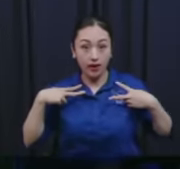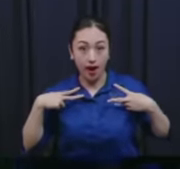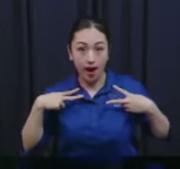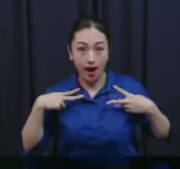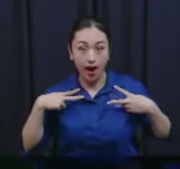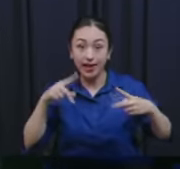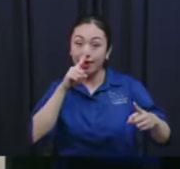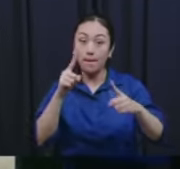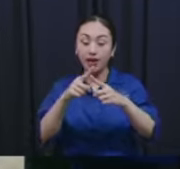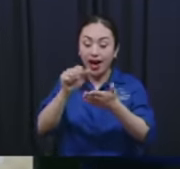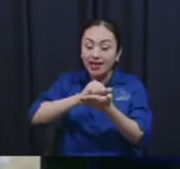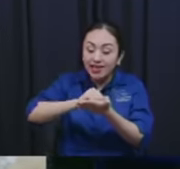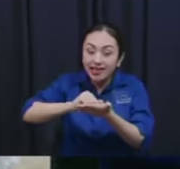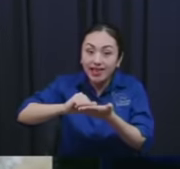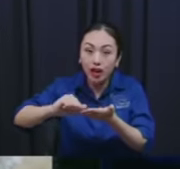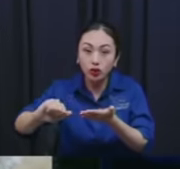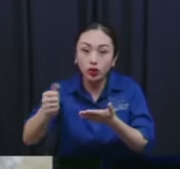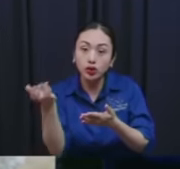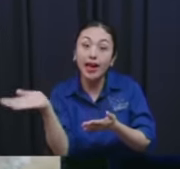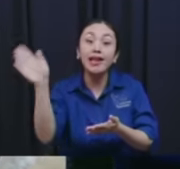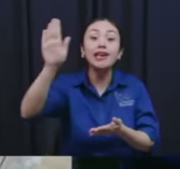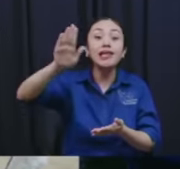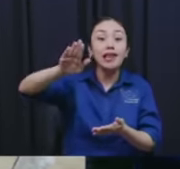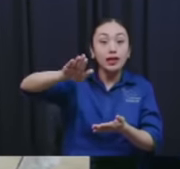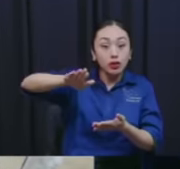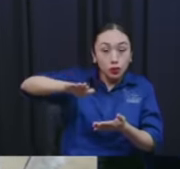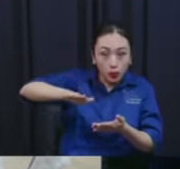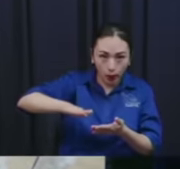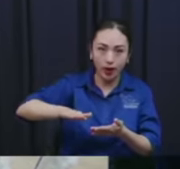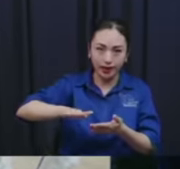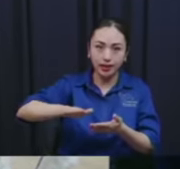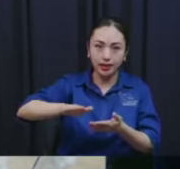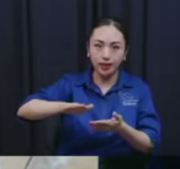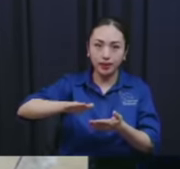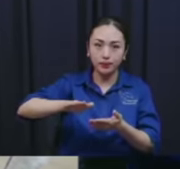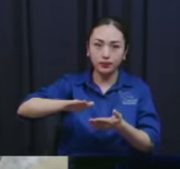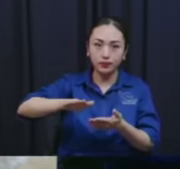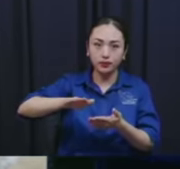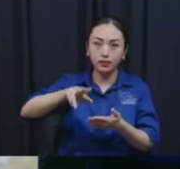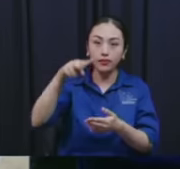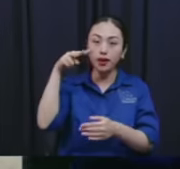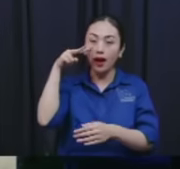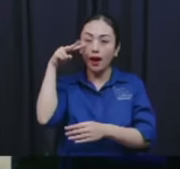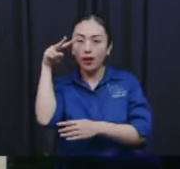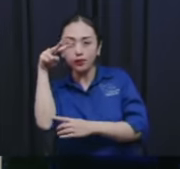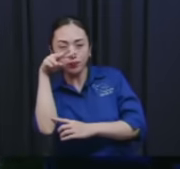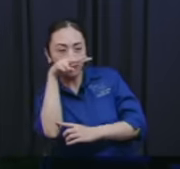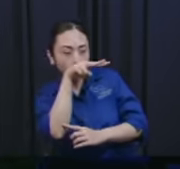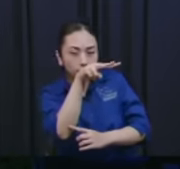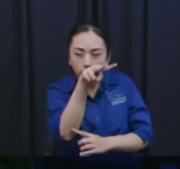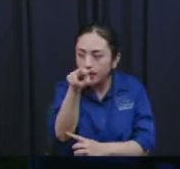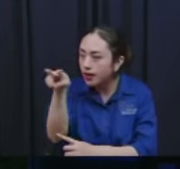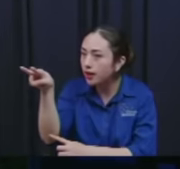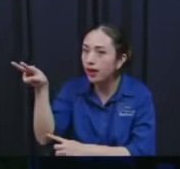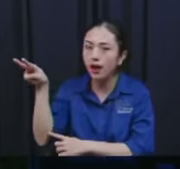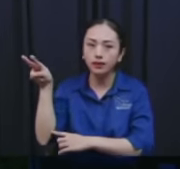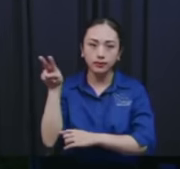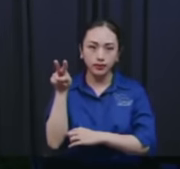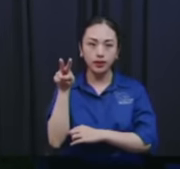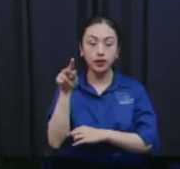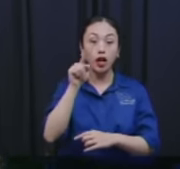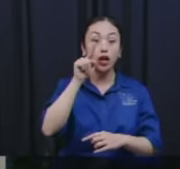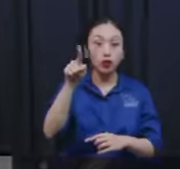y de Santos a vigilantes es una progresión es una evolución eso es